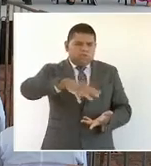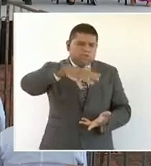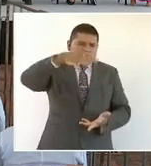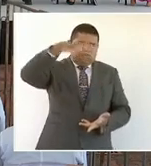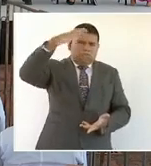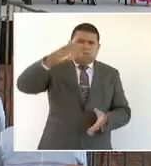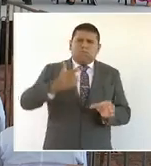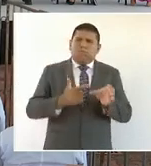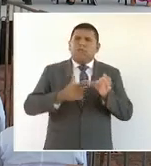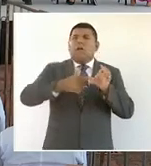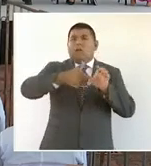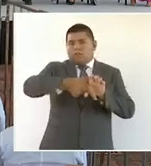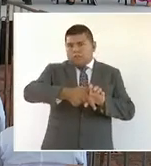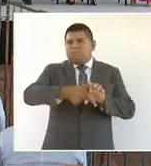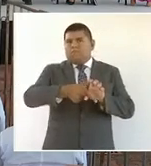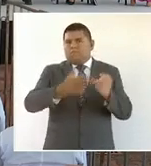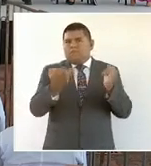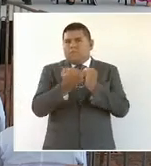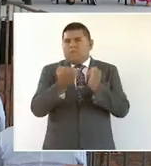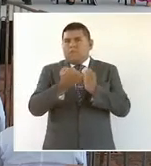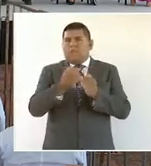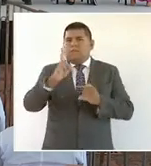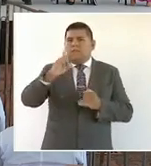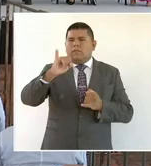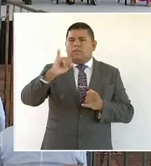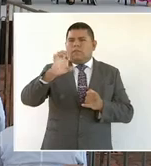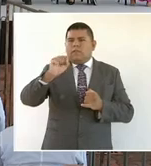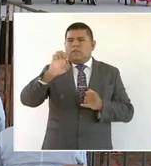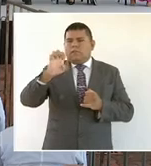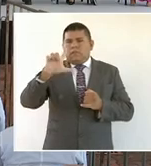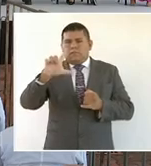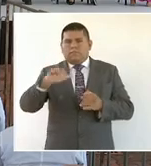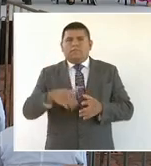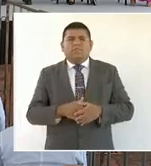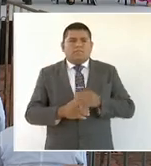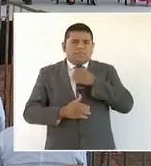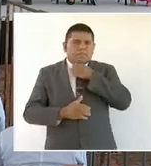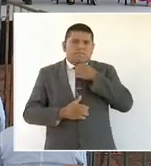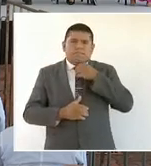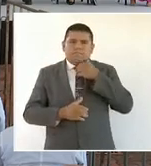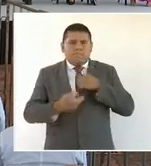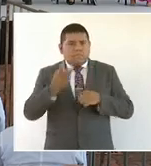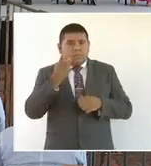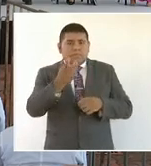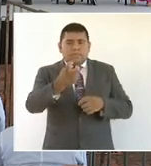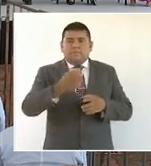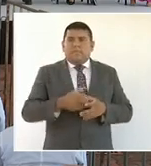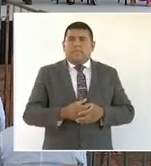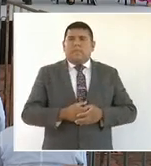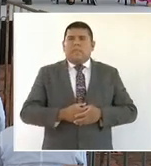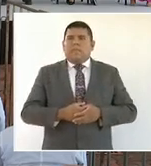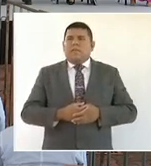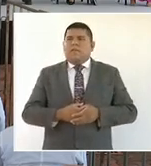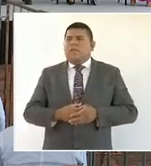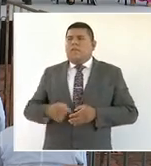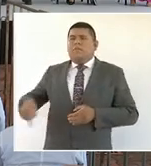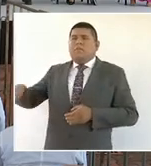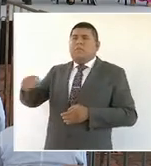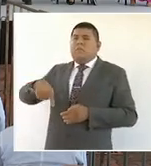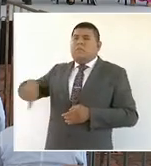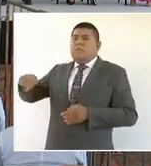de gasolinas y de diésel. Y por eso, aunque no les gusta a